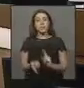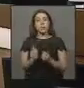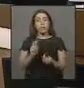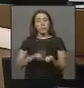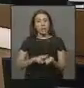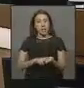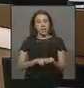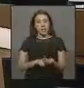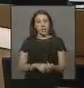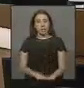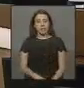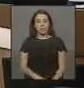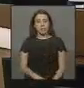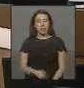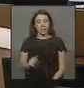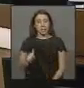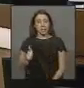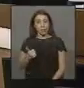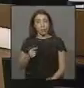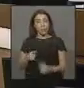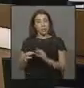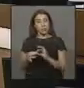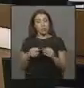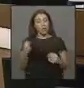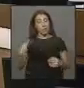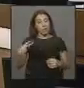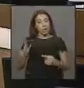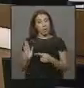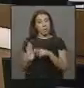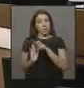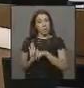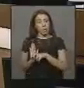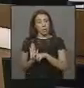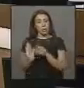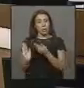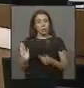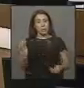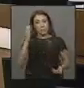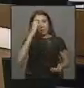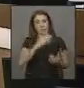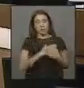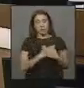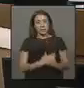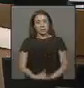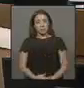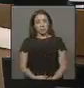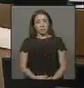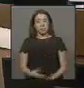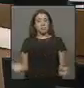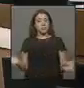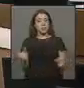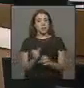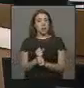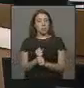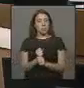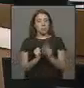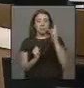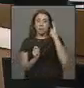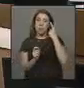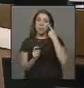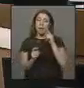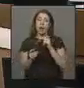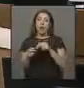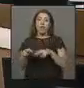materializa dicha voluntad. Es por eso que quiero valorar este proyecto de la presidenta Michelle Bachelet por la rápida iniciativa para